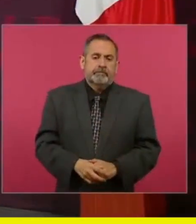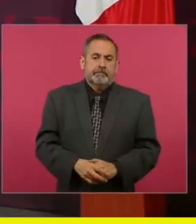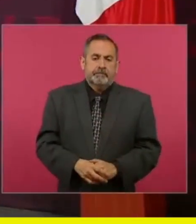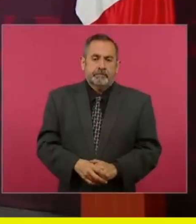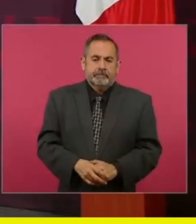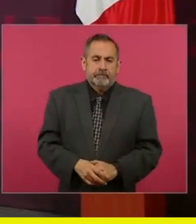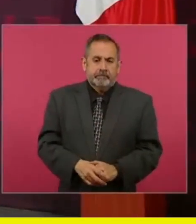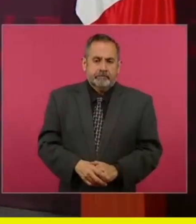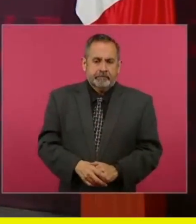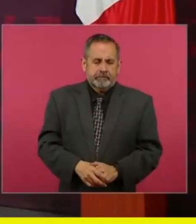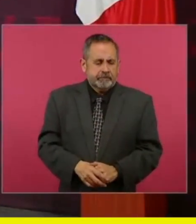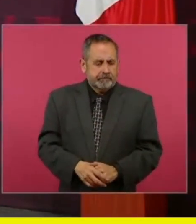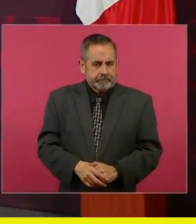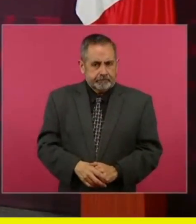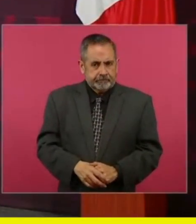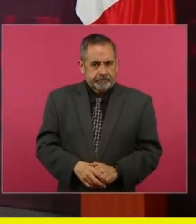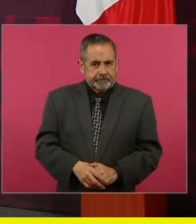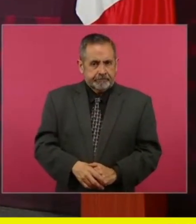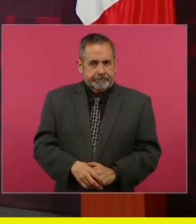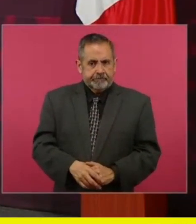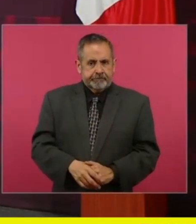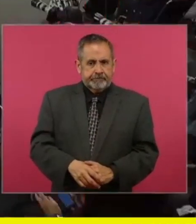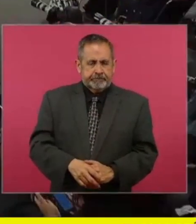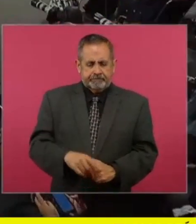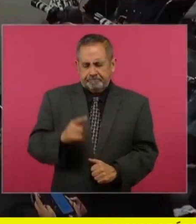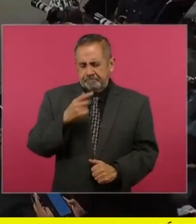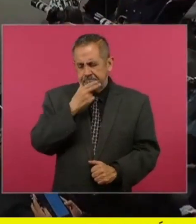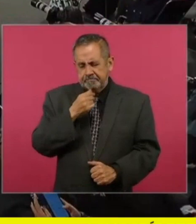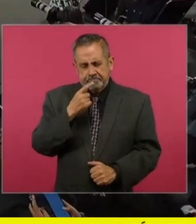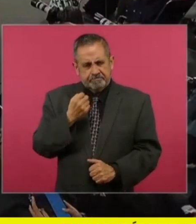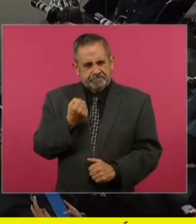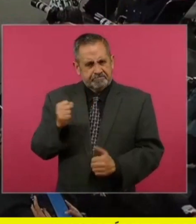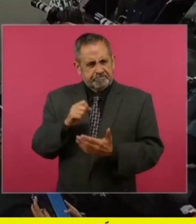de un escritor toque